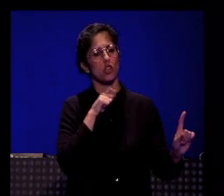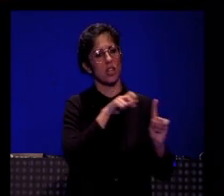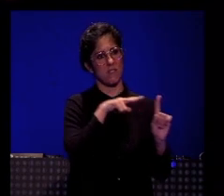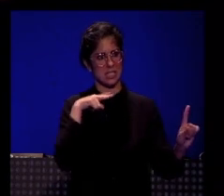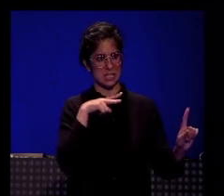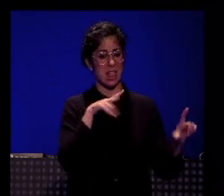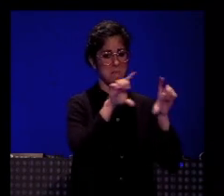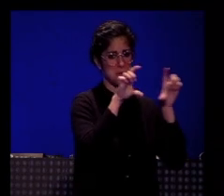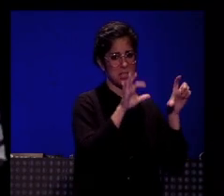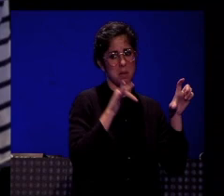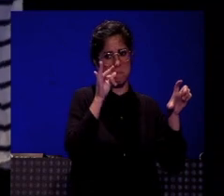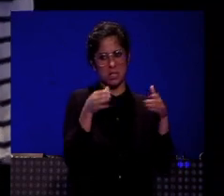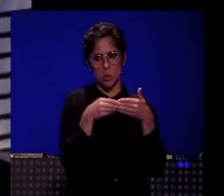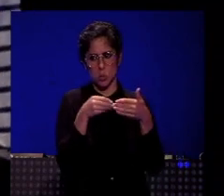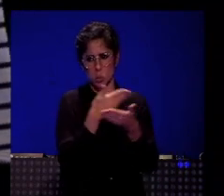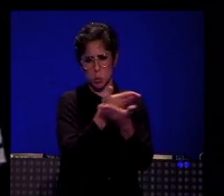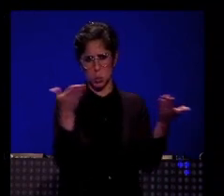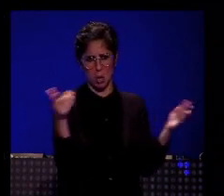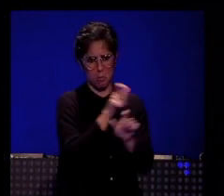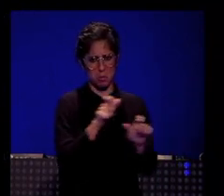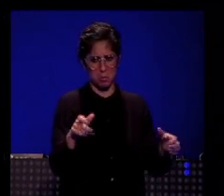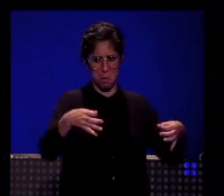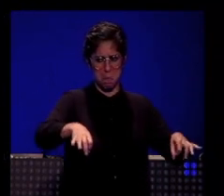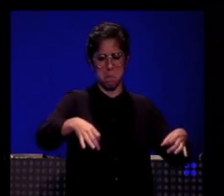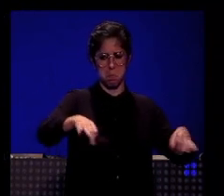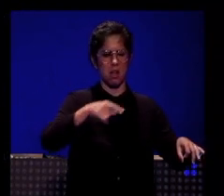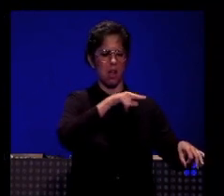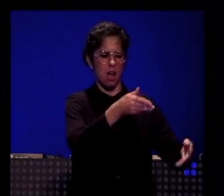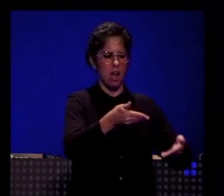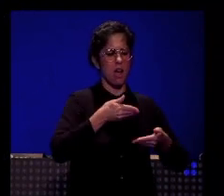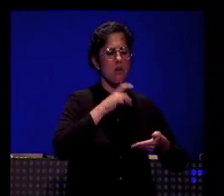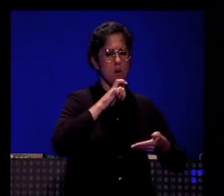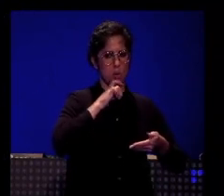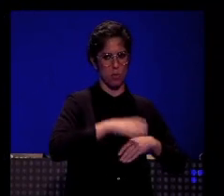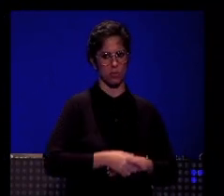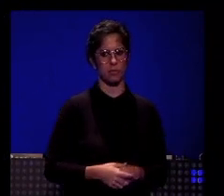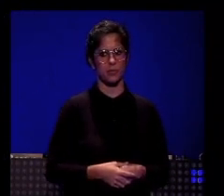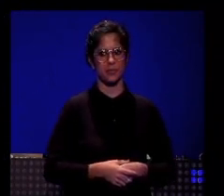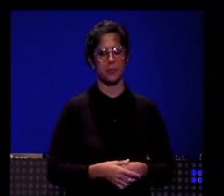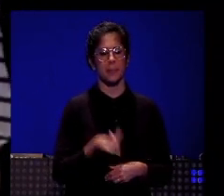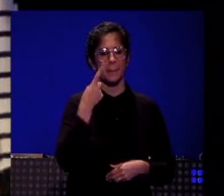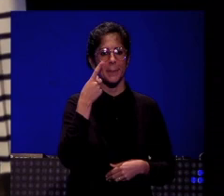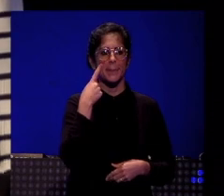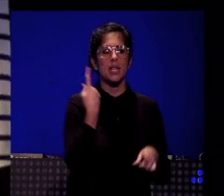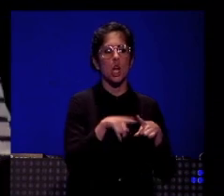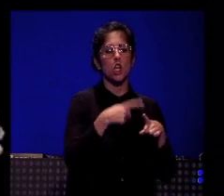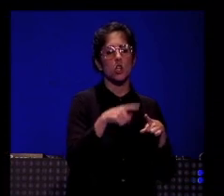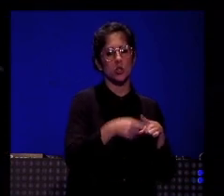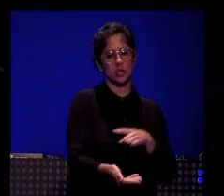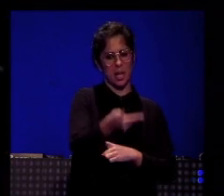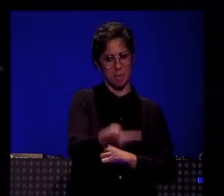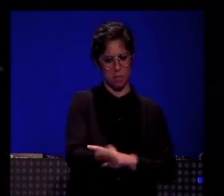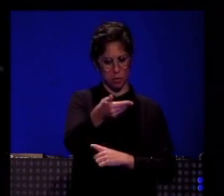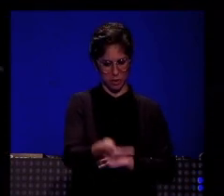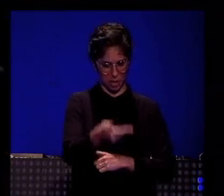vista de los usuarios de ustedes que nos ayudan más cosa importante display vale voy a decir lo bueno que son